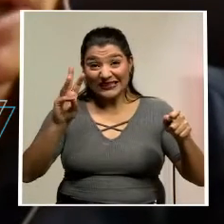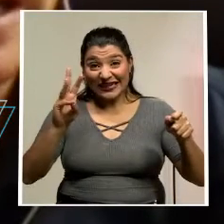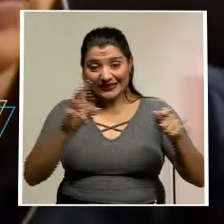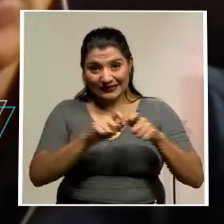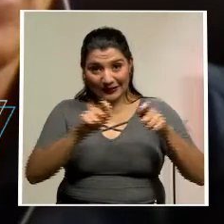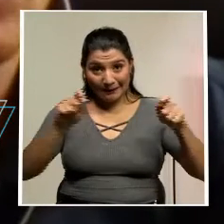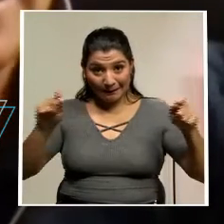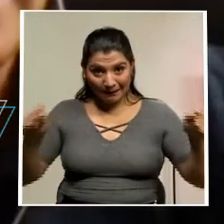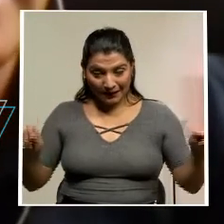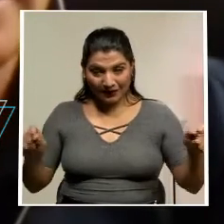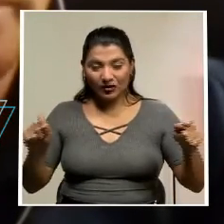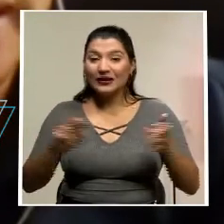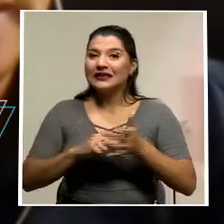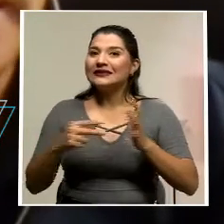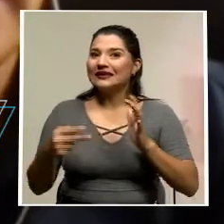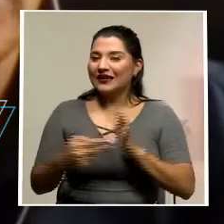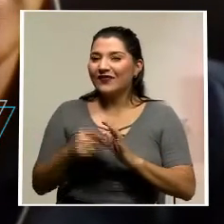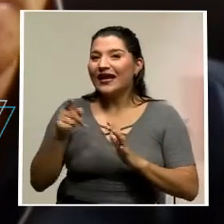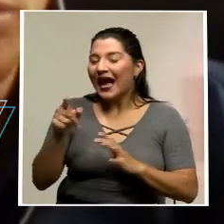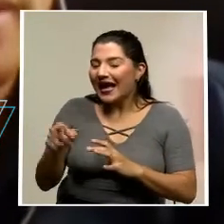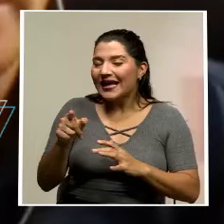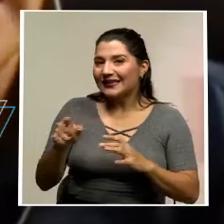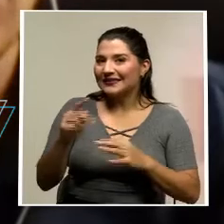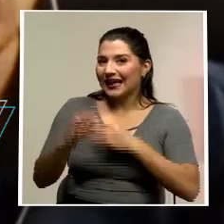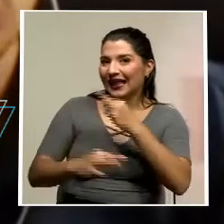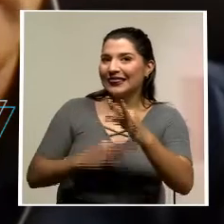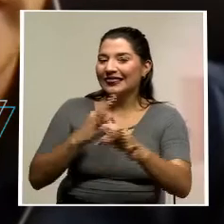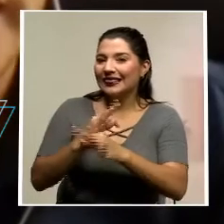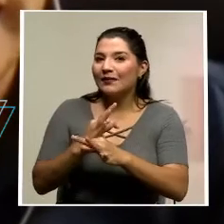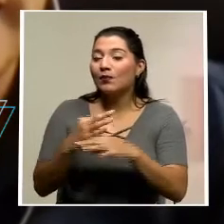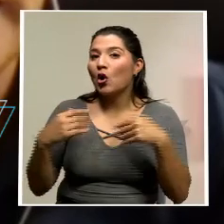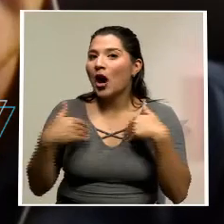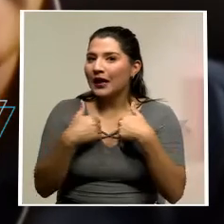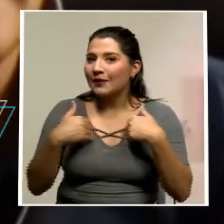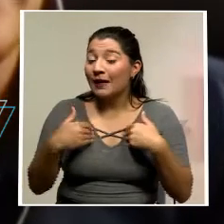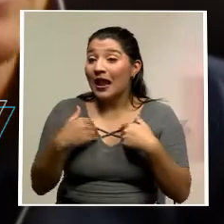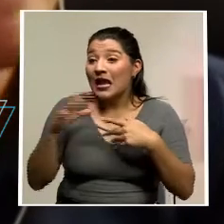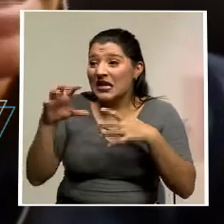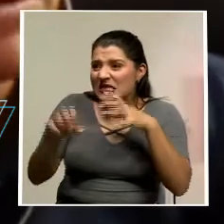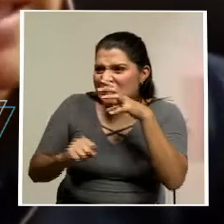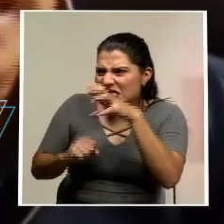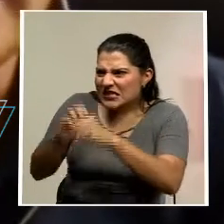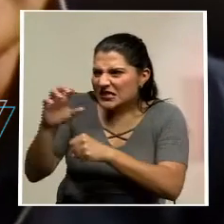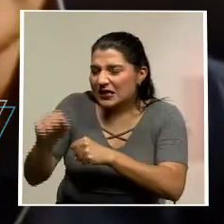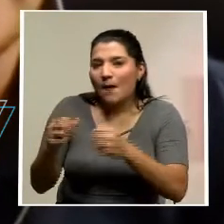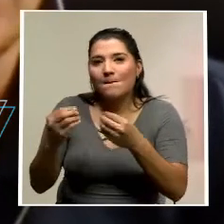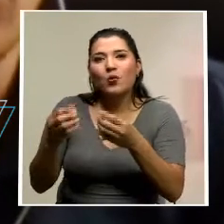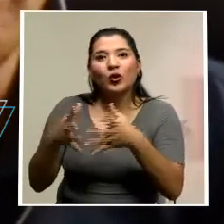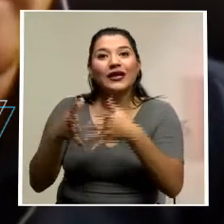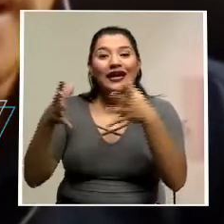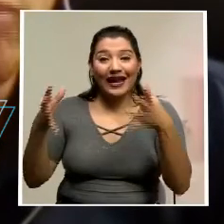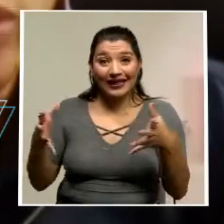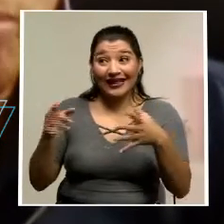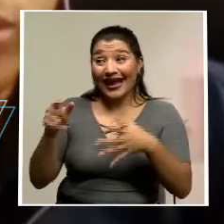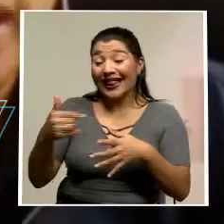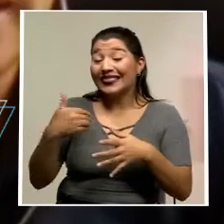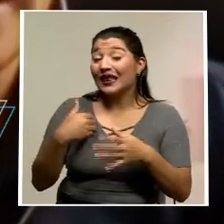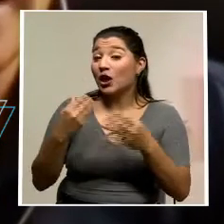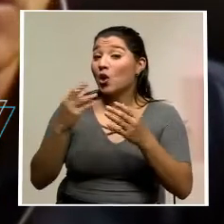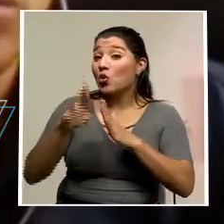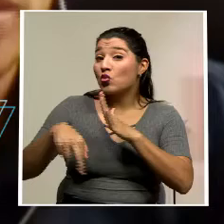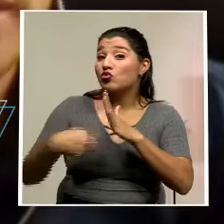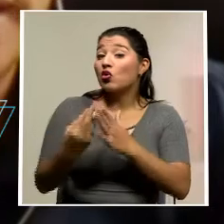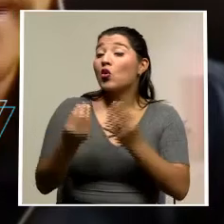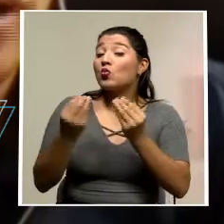estamos hablando de una especie, de un tipo de depredador sumamente grande. Y los depredadores grandes tienen un papel muy importante en